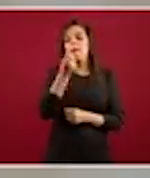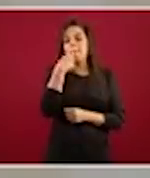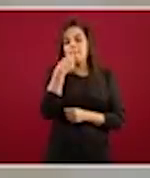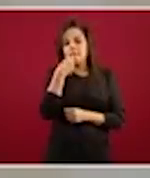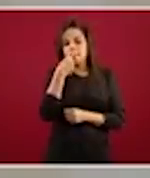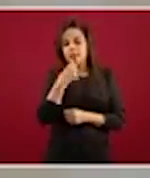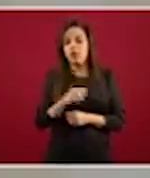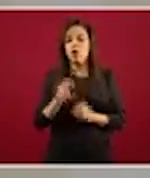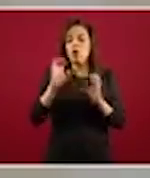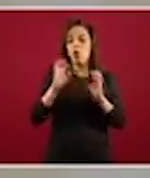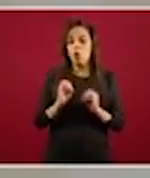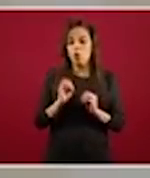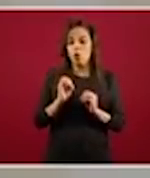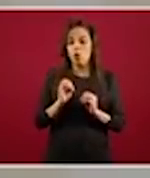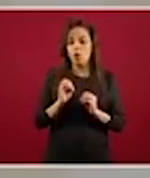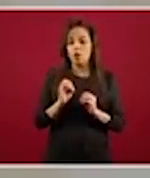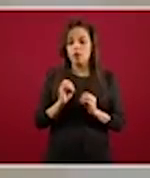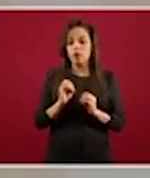los compuestos